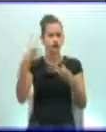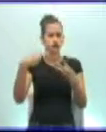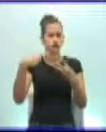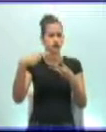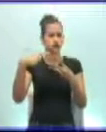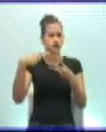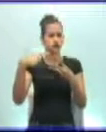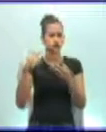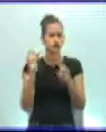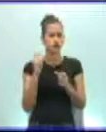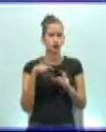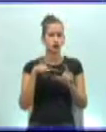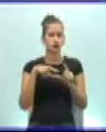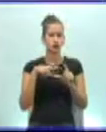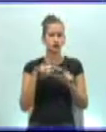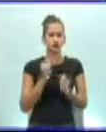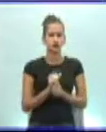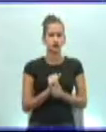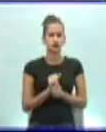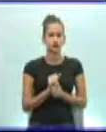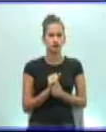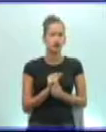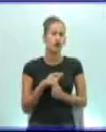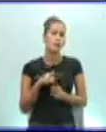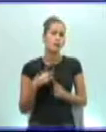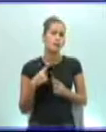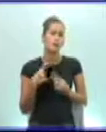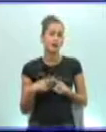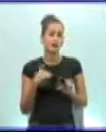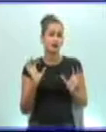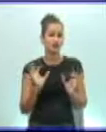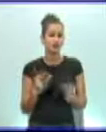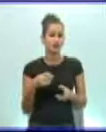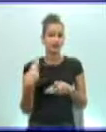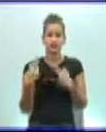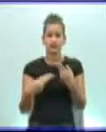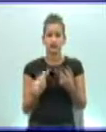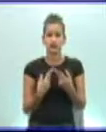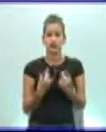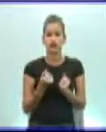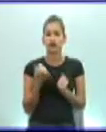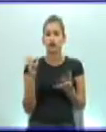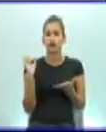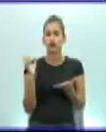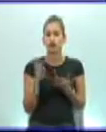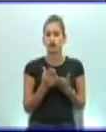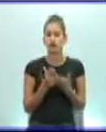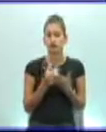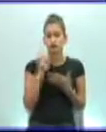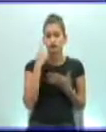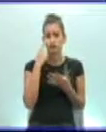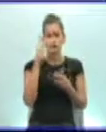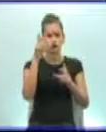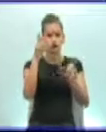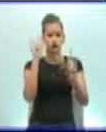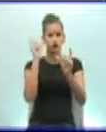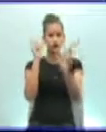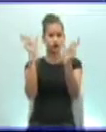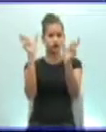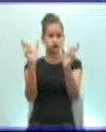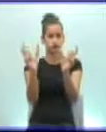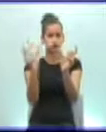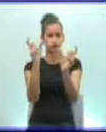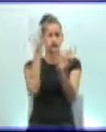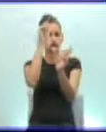Bien, vamos a hacer como siempre hacemos en cada clase. Vamos a recordar que podemos escanear estos códigos QR que les presento para acceder